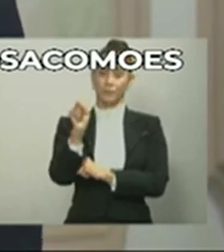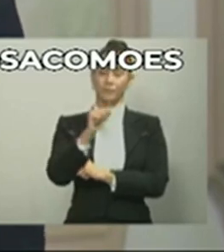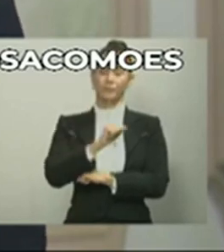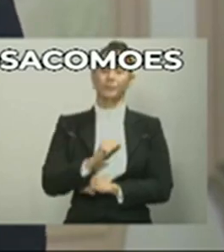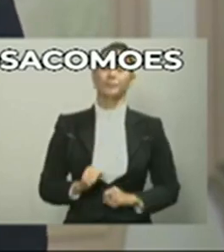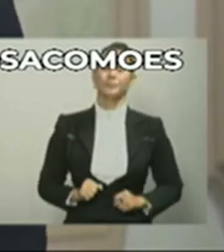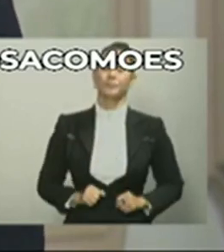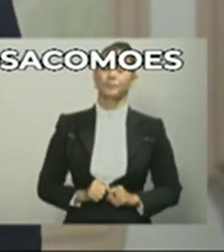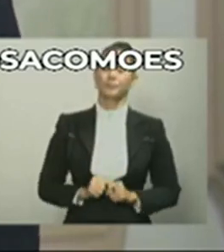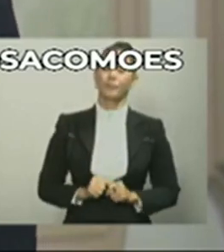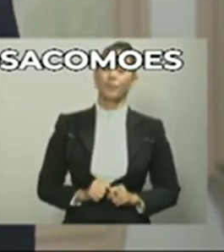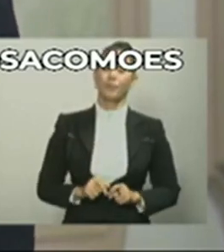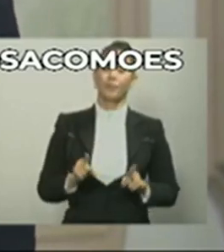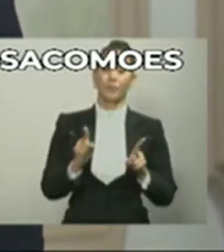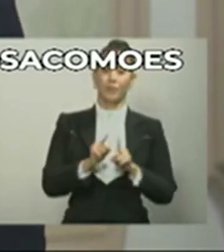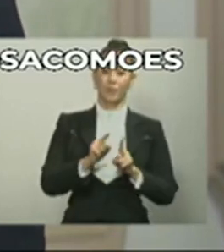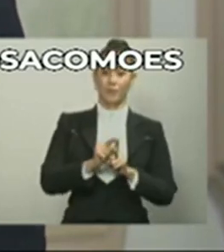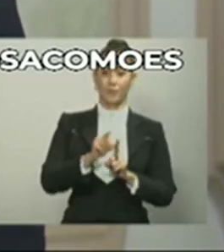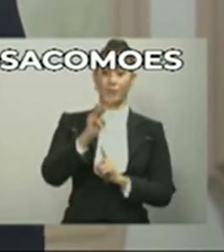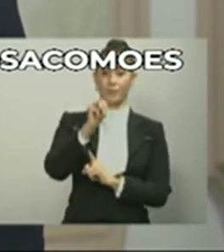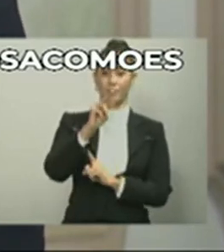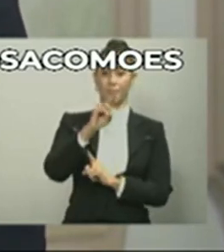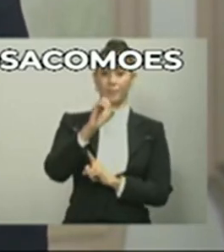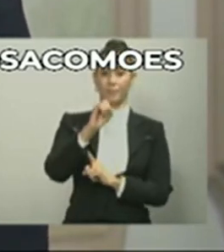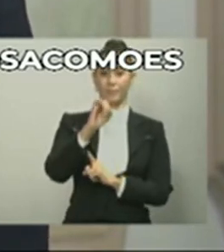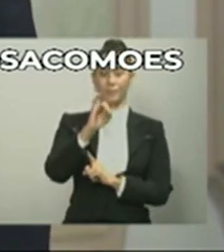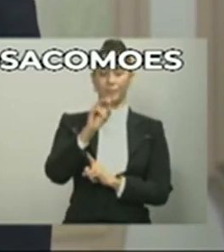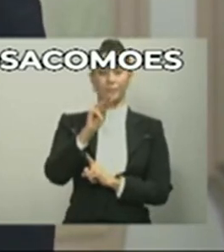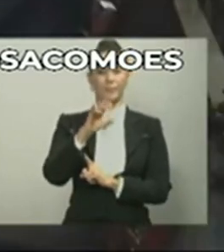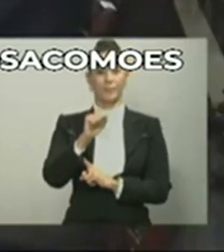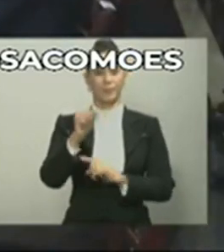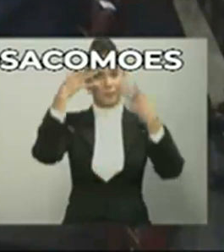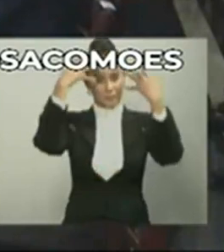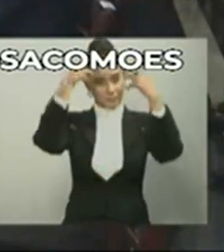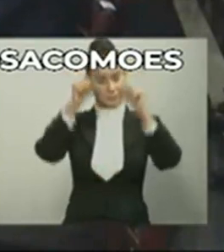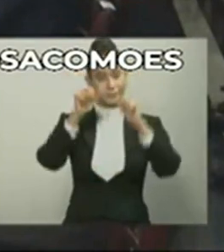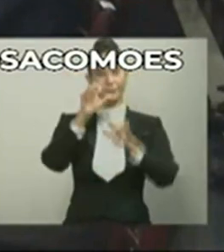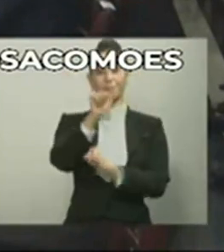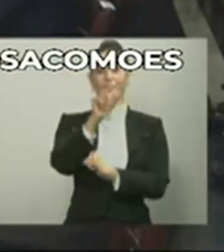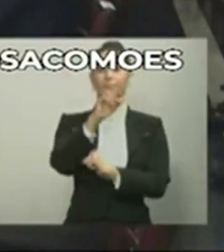Señor Celso Juan Marrancini, presidente de la ARD.